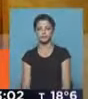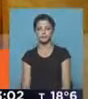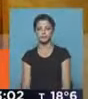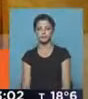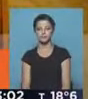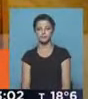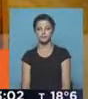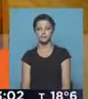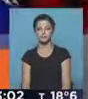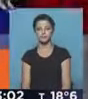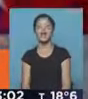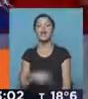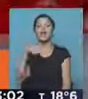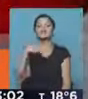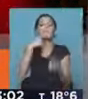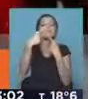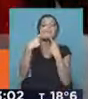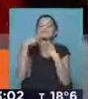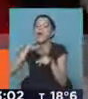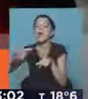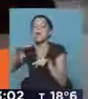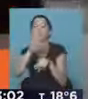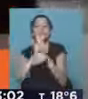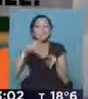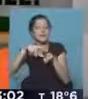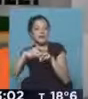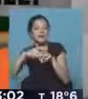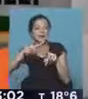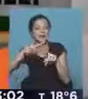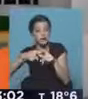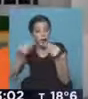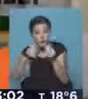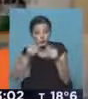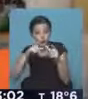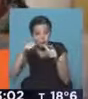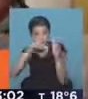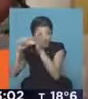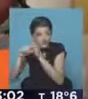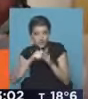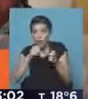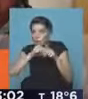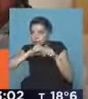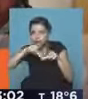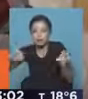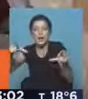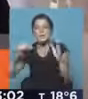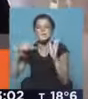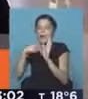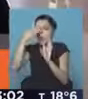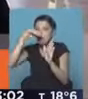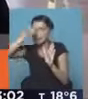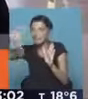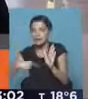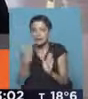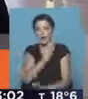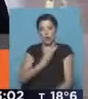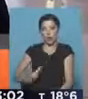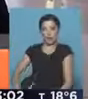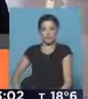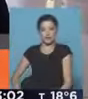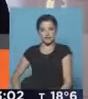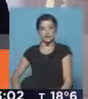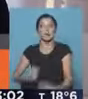El uso de referéndums como herramienta política es creciente, pero sus resultados terminan descolocando a los gobiernos que asumen un alto